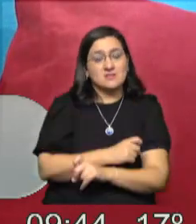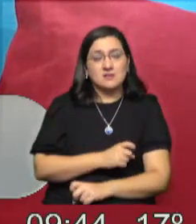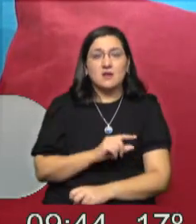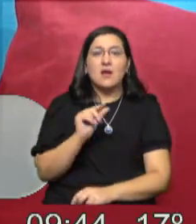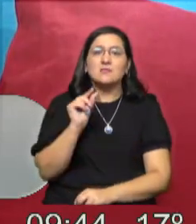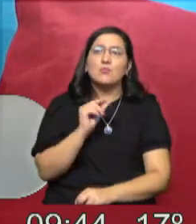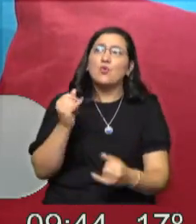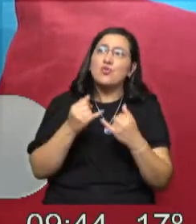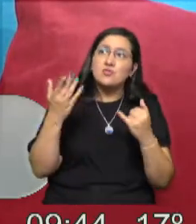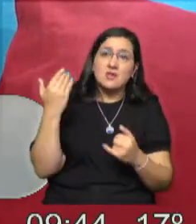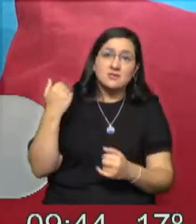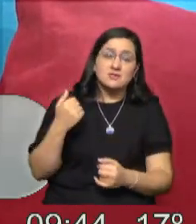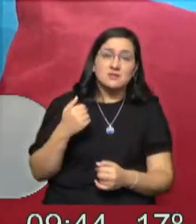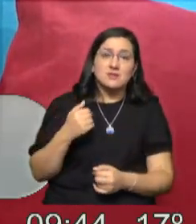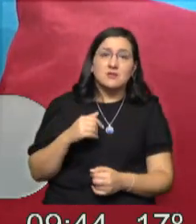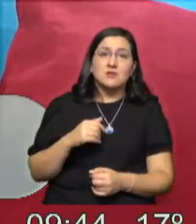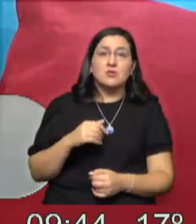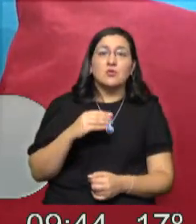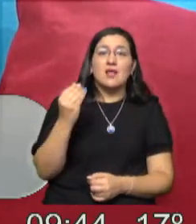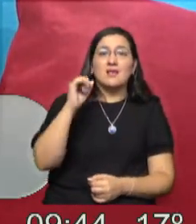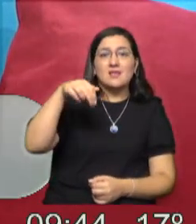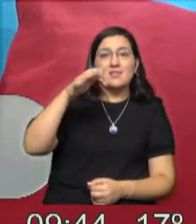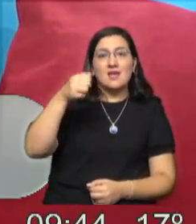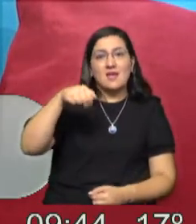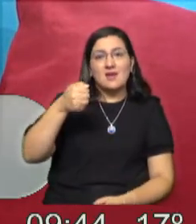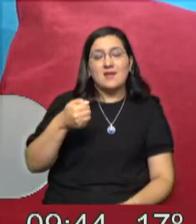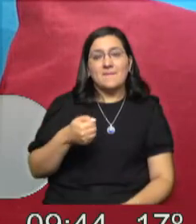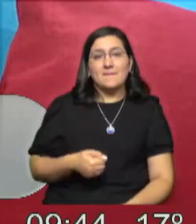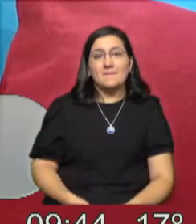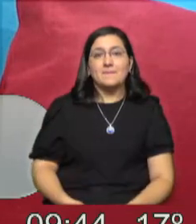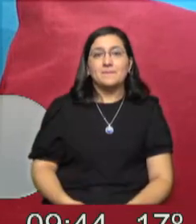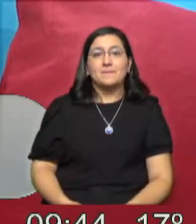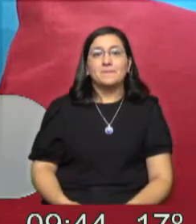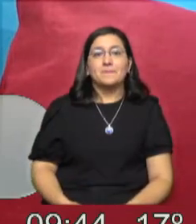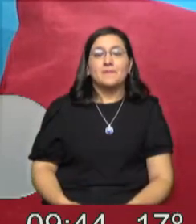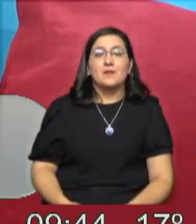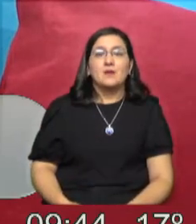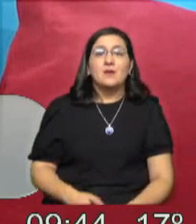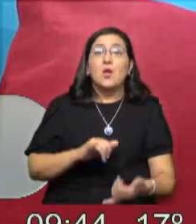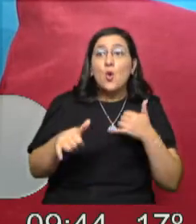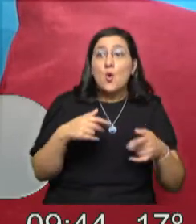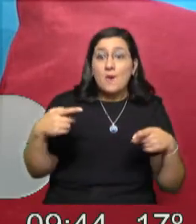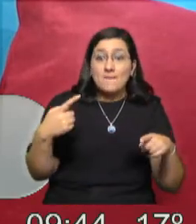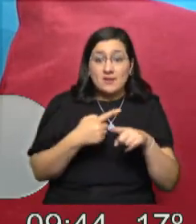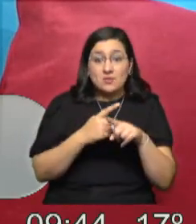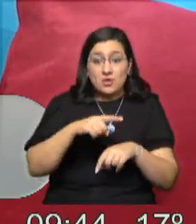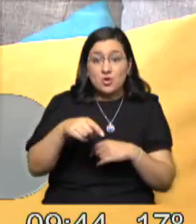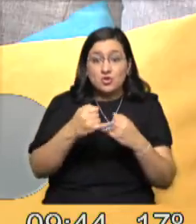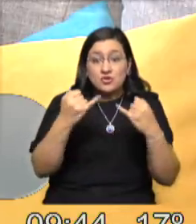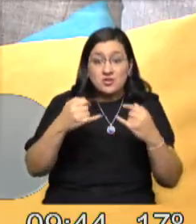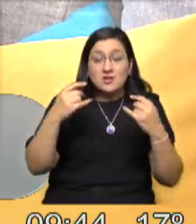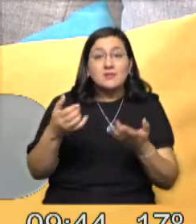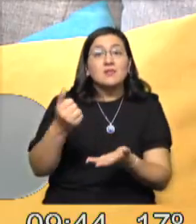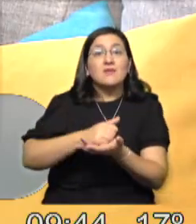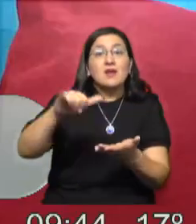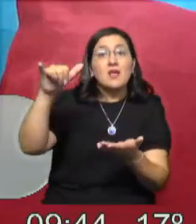pasó con la Quintana, pobrecito, que ahora se lesionó y bueno, pronta recuperación, que jugó un partido y al otro día estaba en el aeropuerto. Cierto.